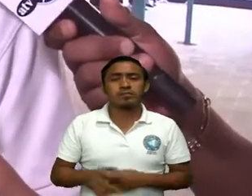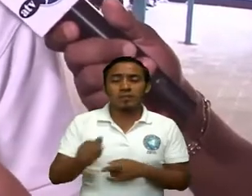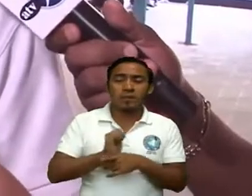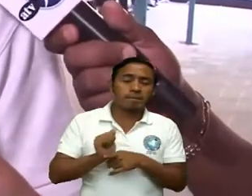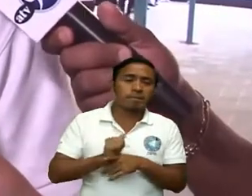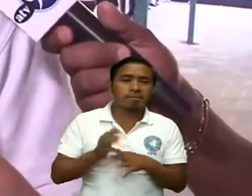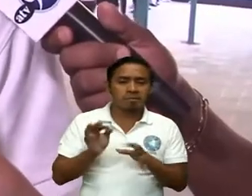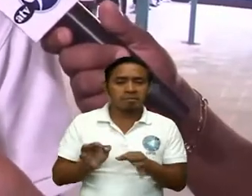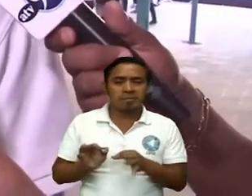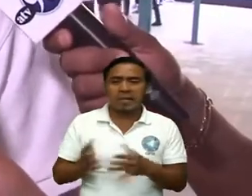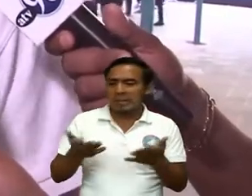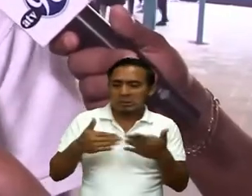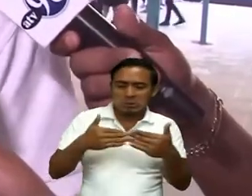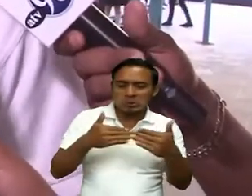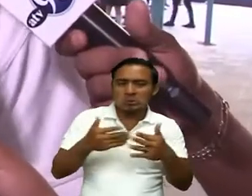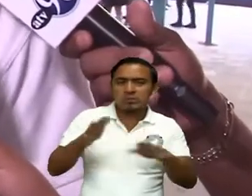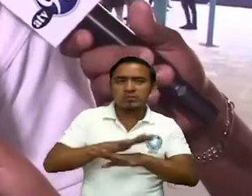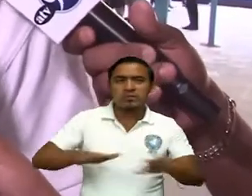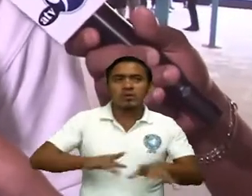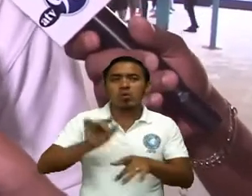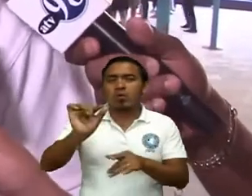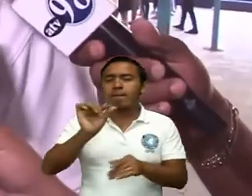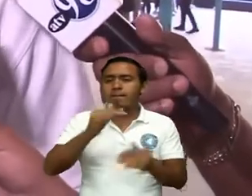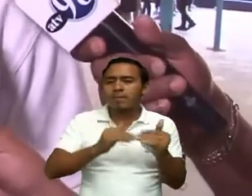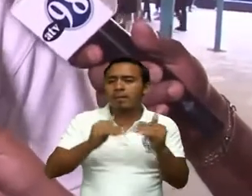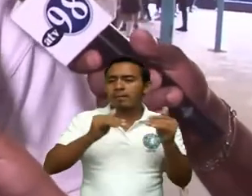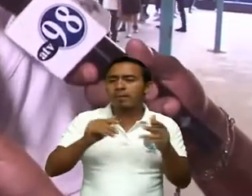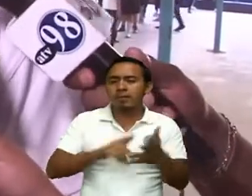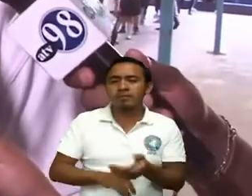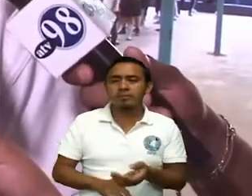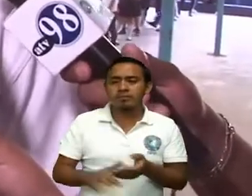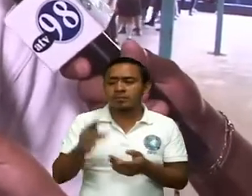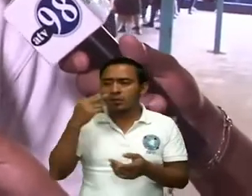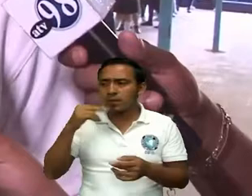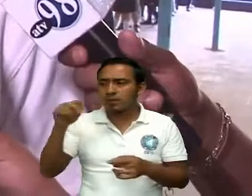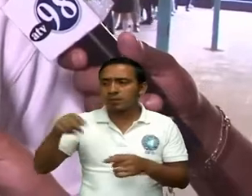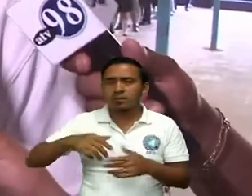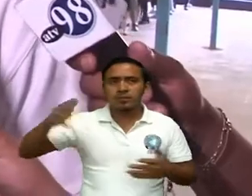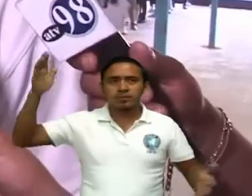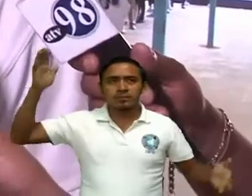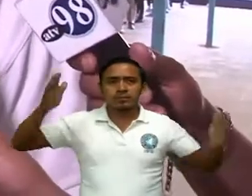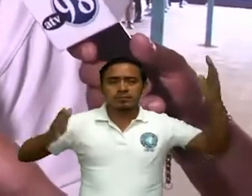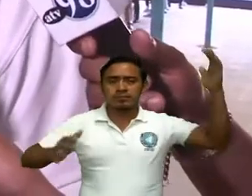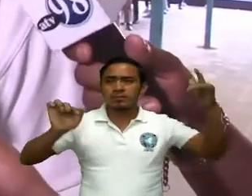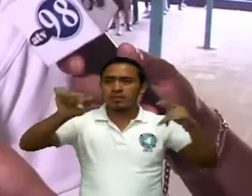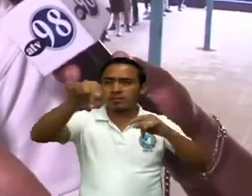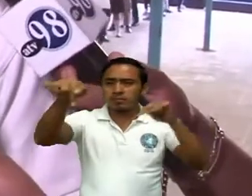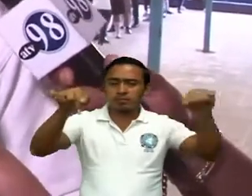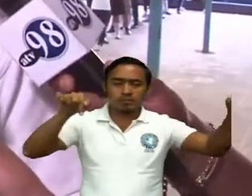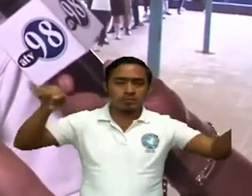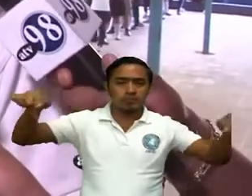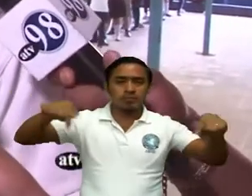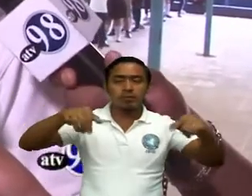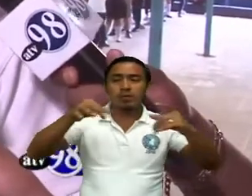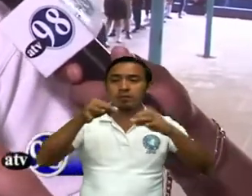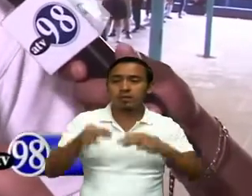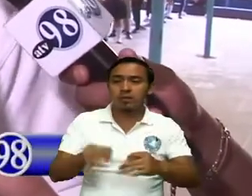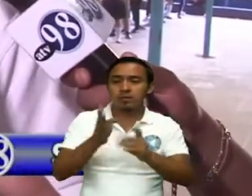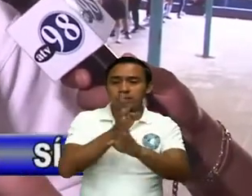prácticamente ya lo tienen finalizado, ¿verdad? Estamos dándole un poco más de retoque, limpiando la colocación de los brazos, los pasos y